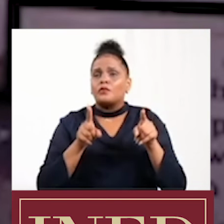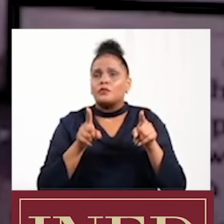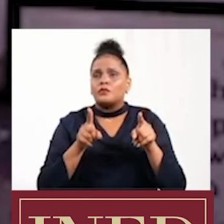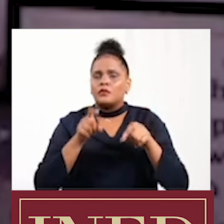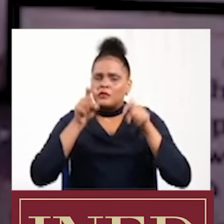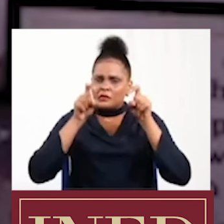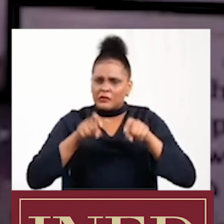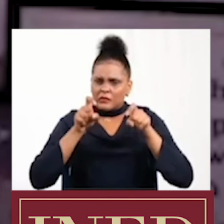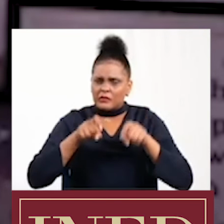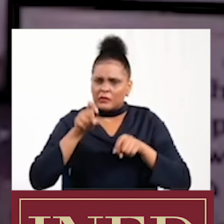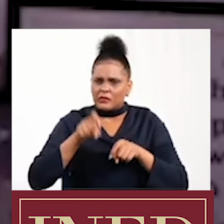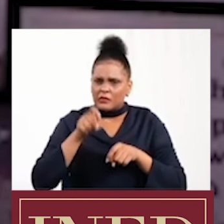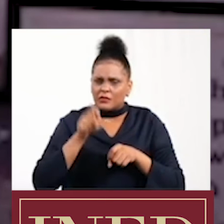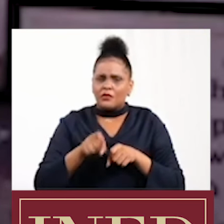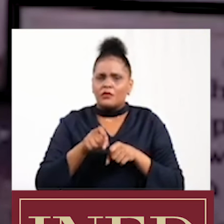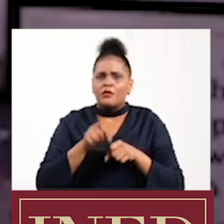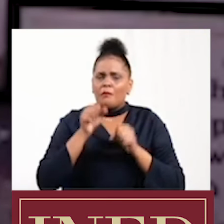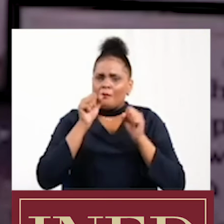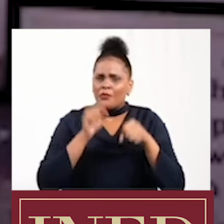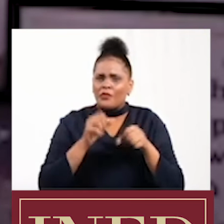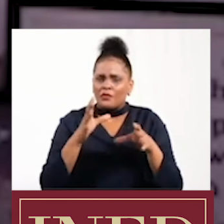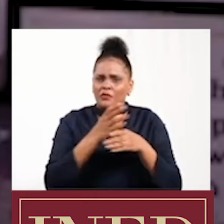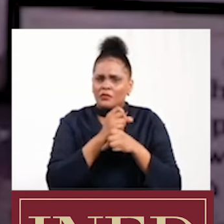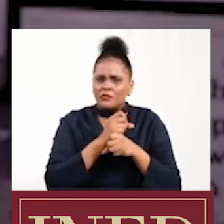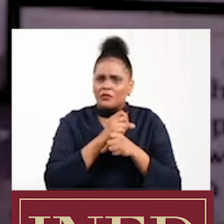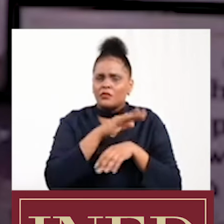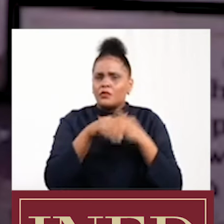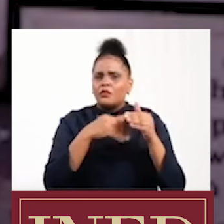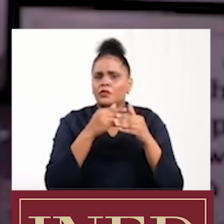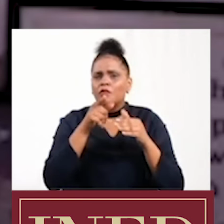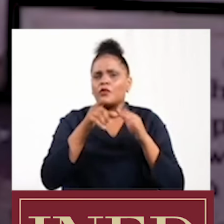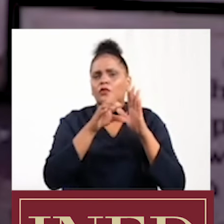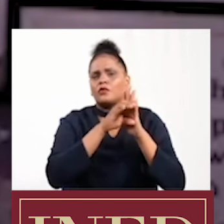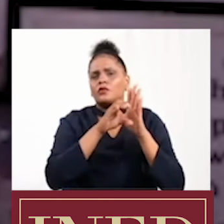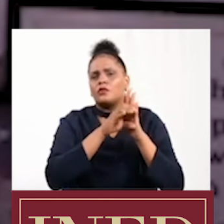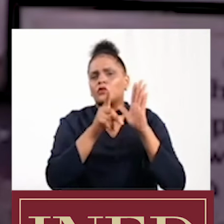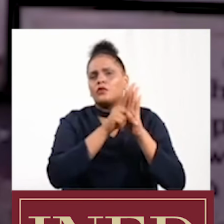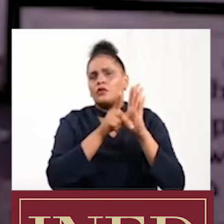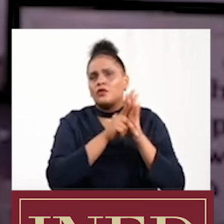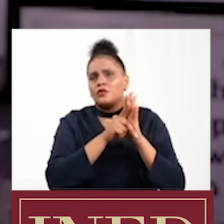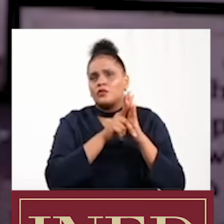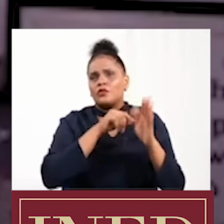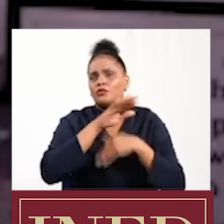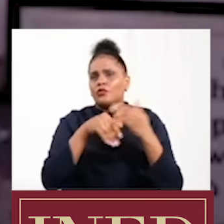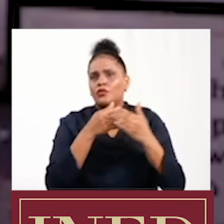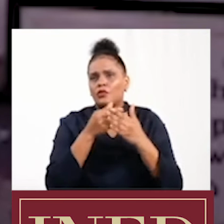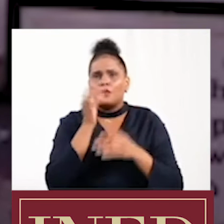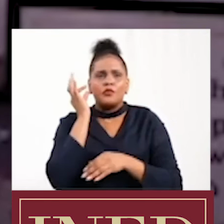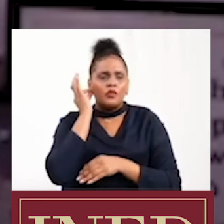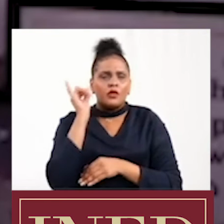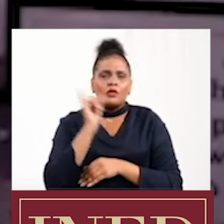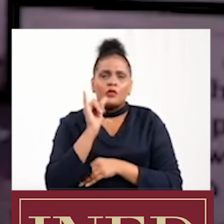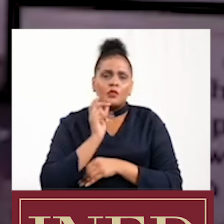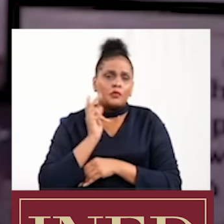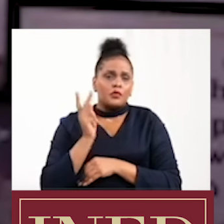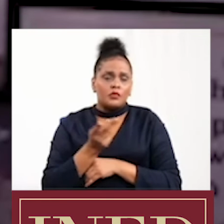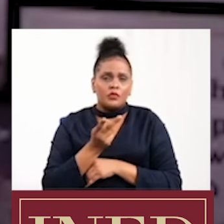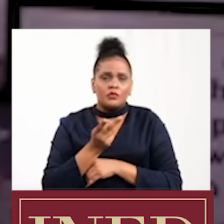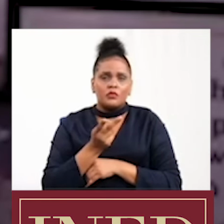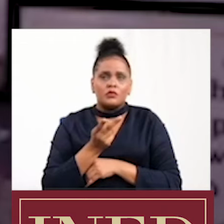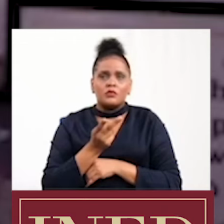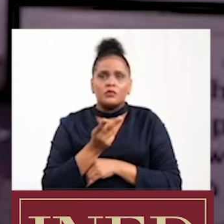necesitamos de regulación que pueda proteger el ejercicio efectivo de los derechos de las mujeres en condiciones de igualdad con los hombres